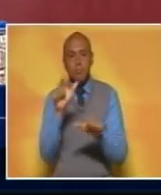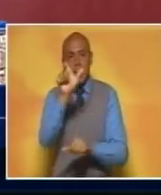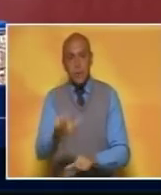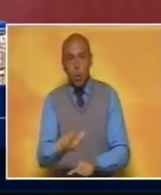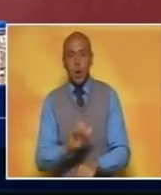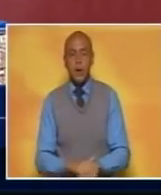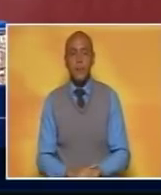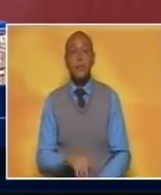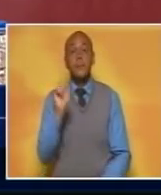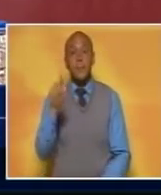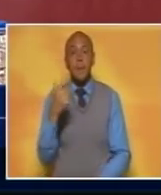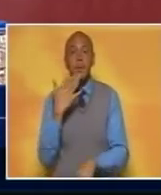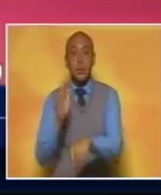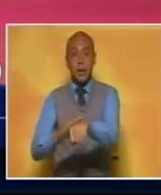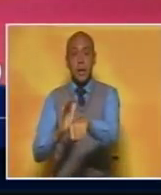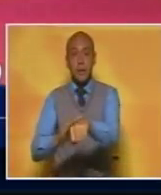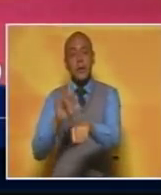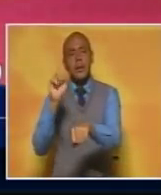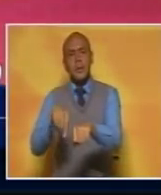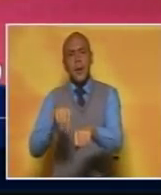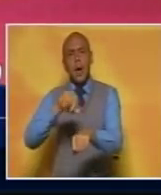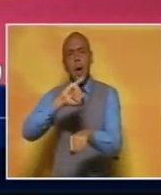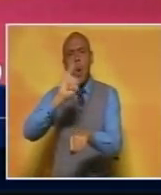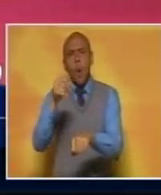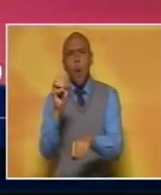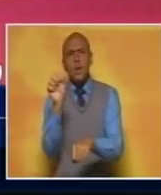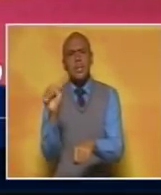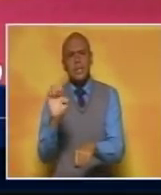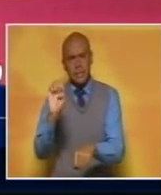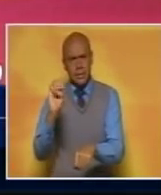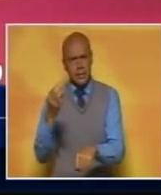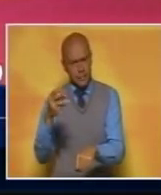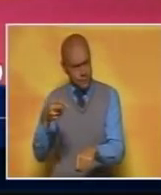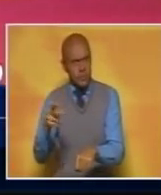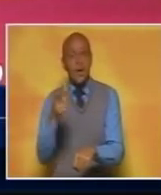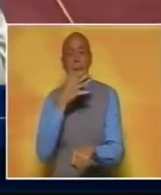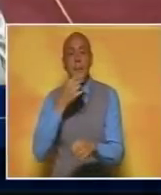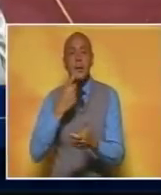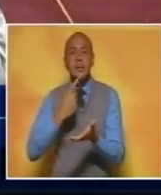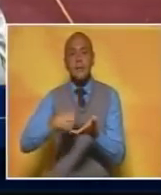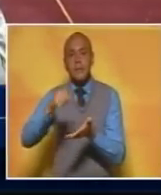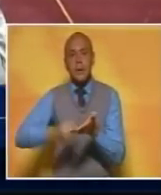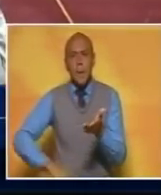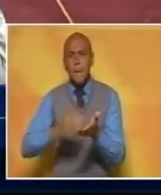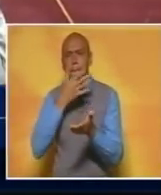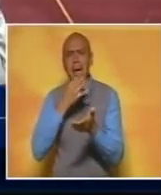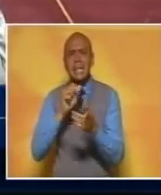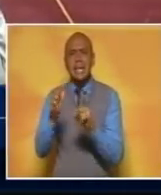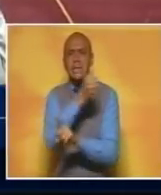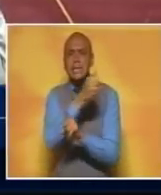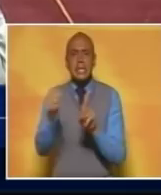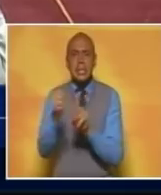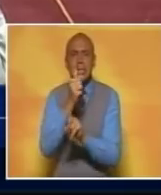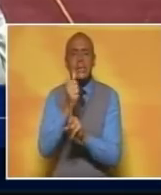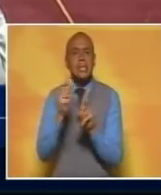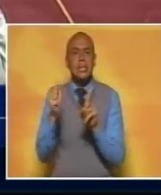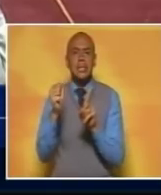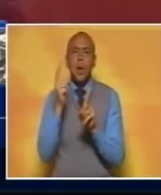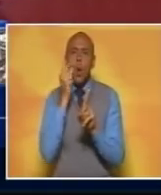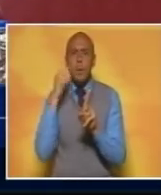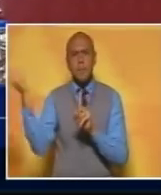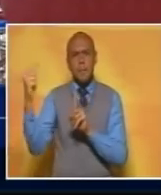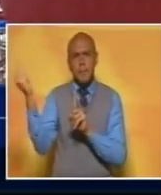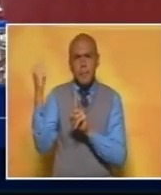Se refirió al caso de Joseph Martínez y lamentó que el Ariete haya afirmado que había sido maltratado psicológicamente por el